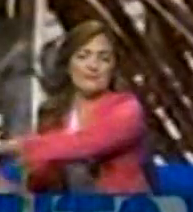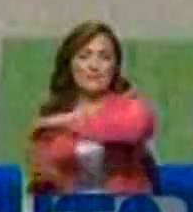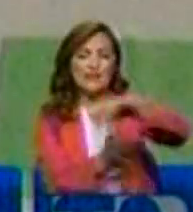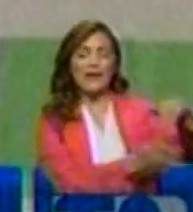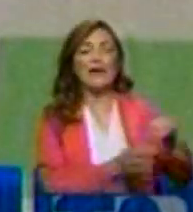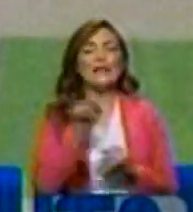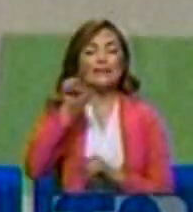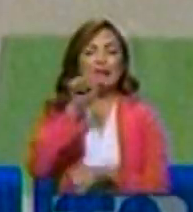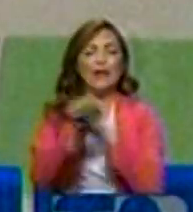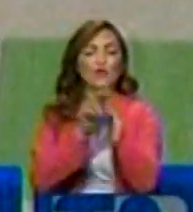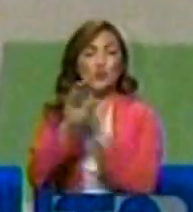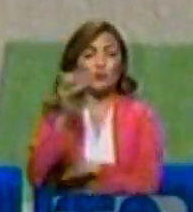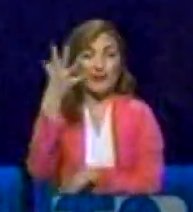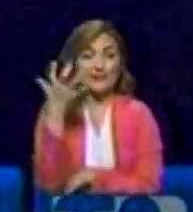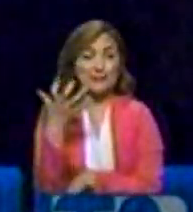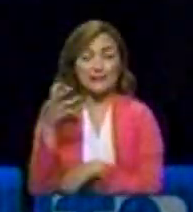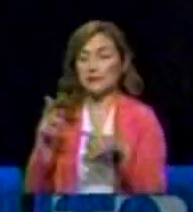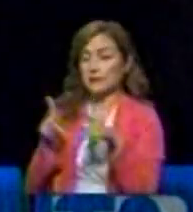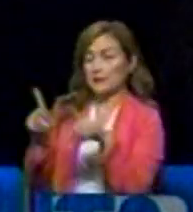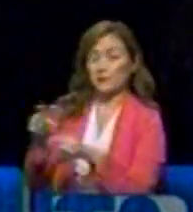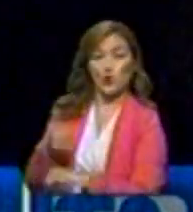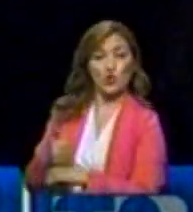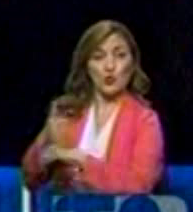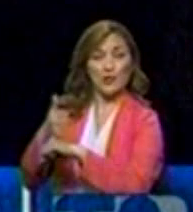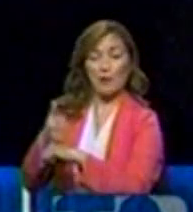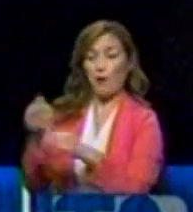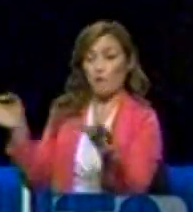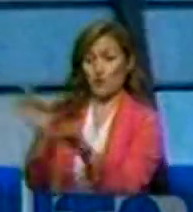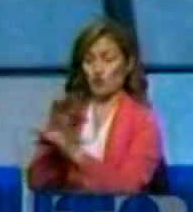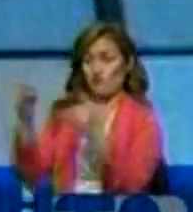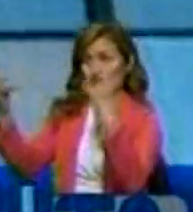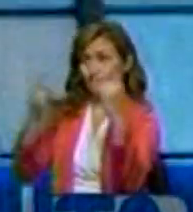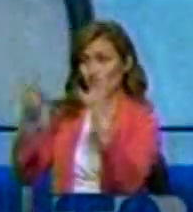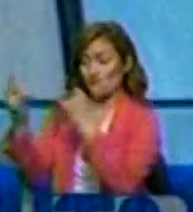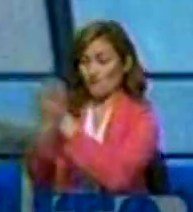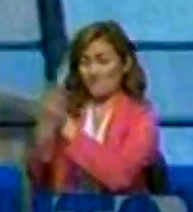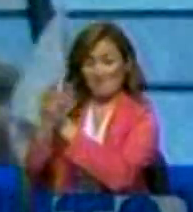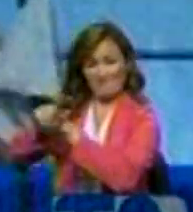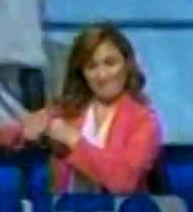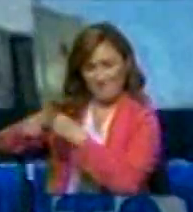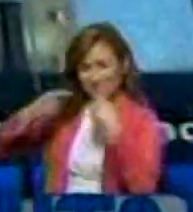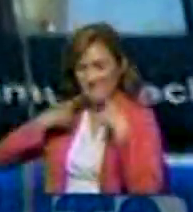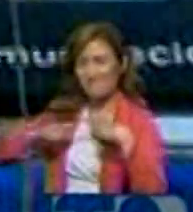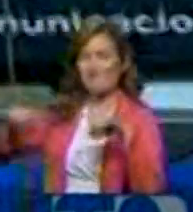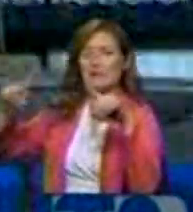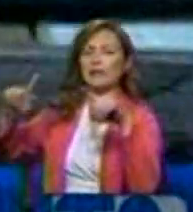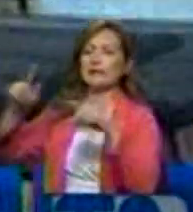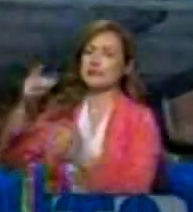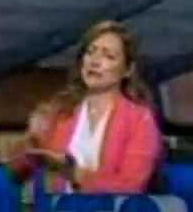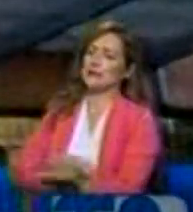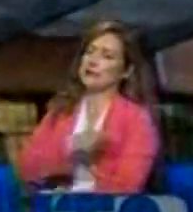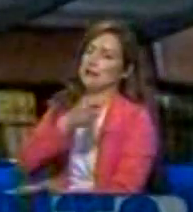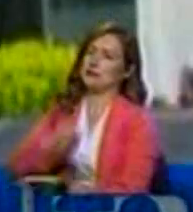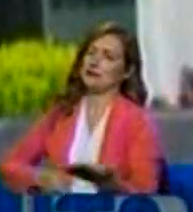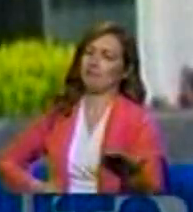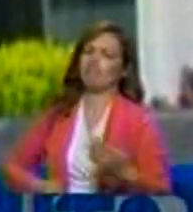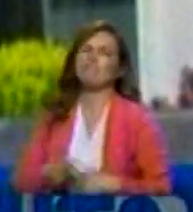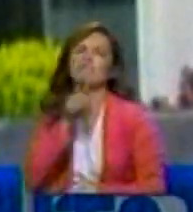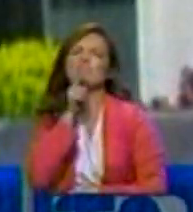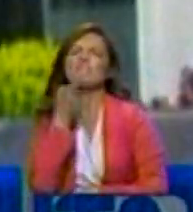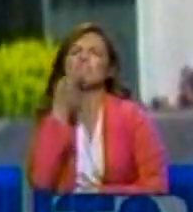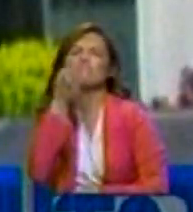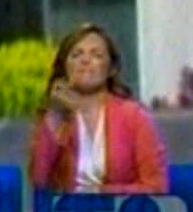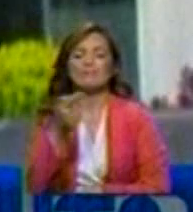temporales de rts y televicentro deben ser anuladas según una disposición emitida por la agencia de regulación y control de las